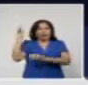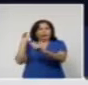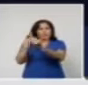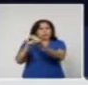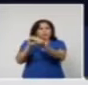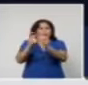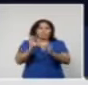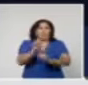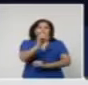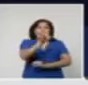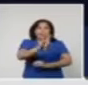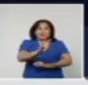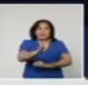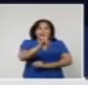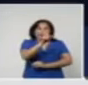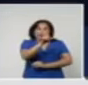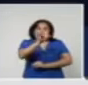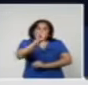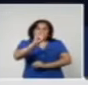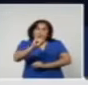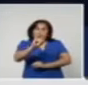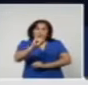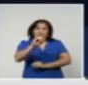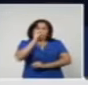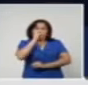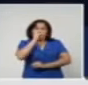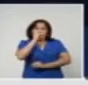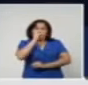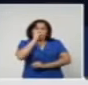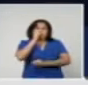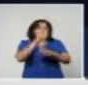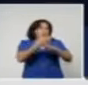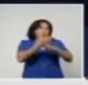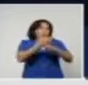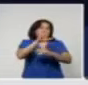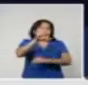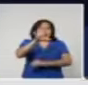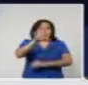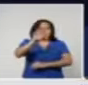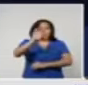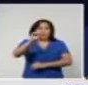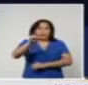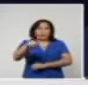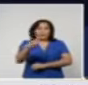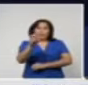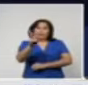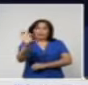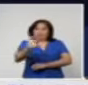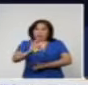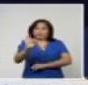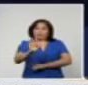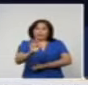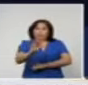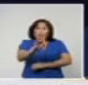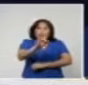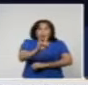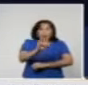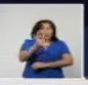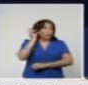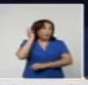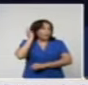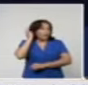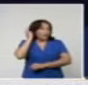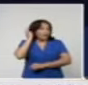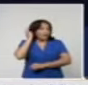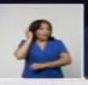16 del sexo masculino y ya representan el 50,3%, 9 del femenino